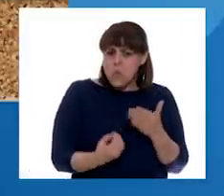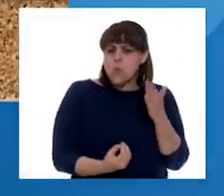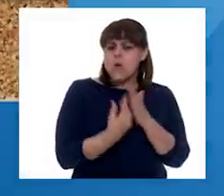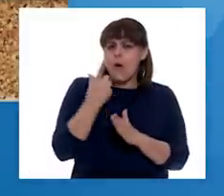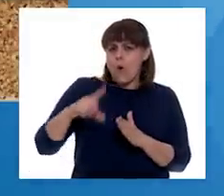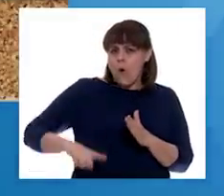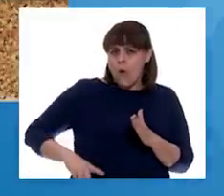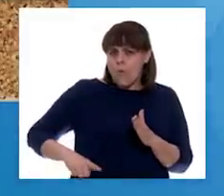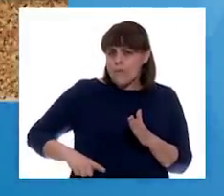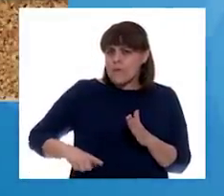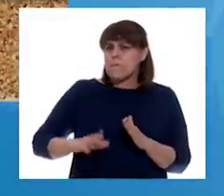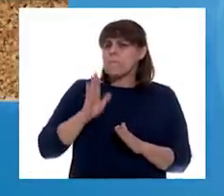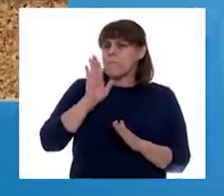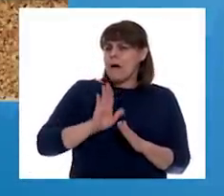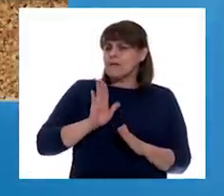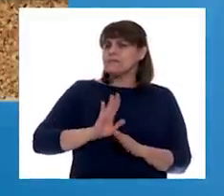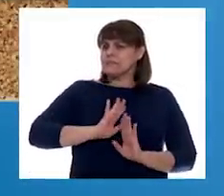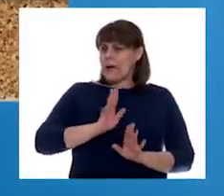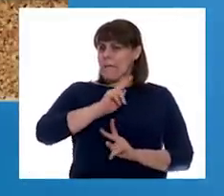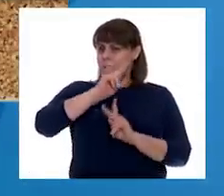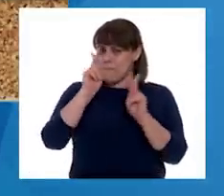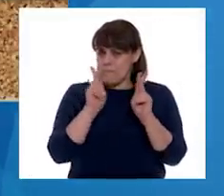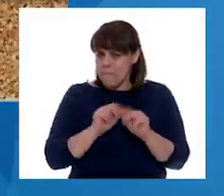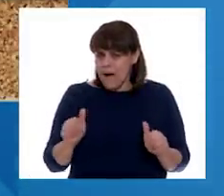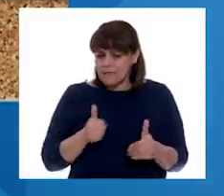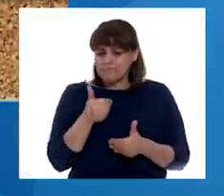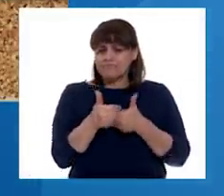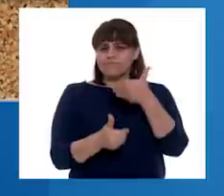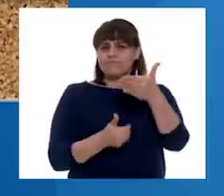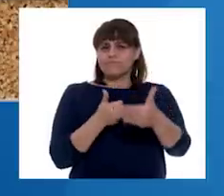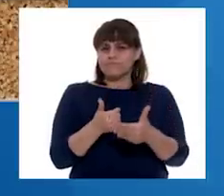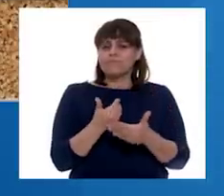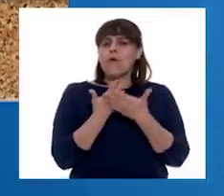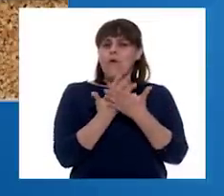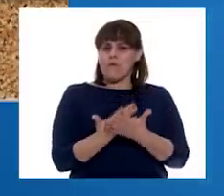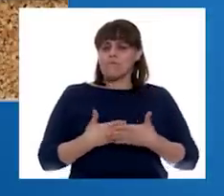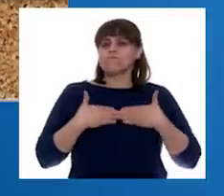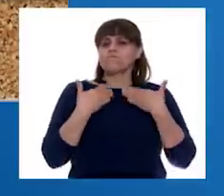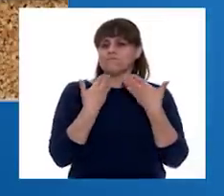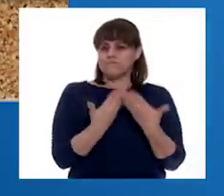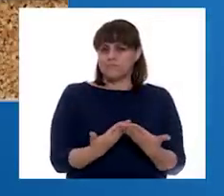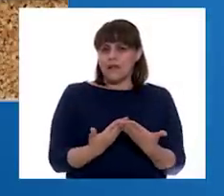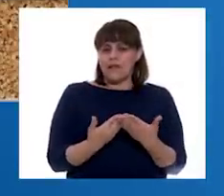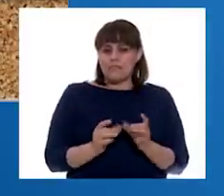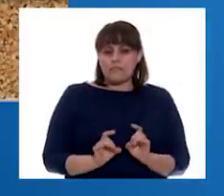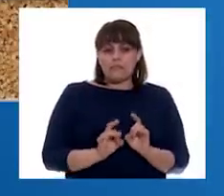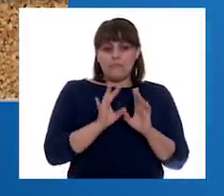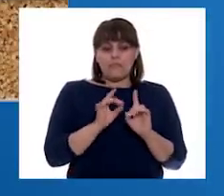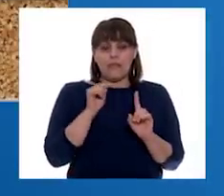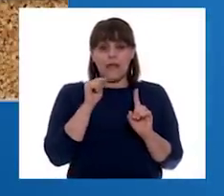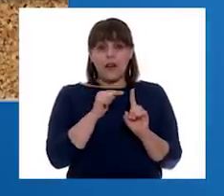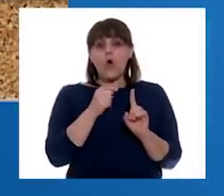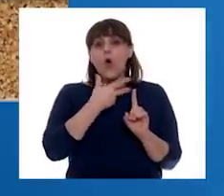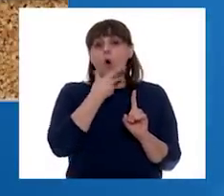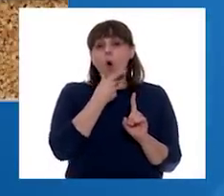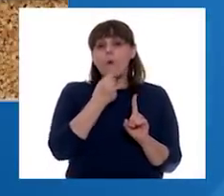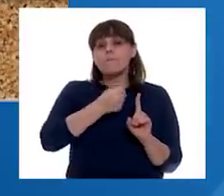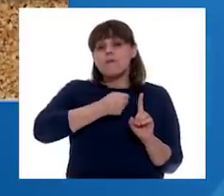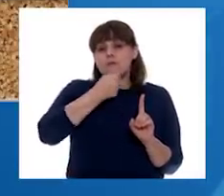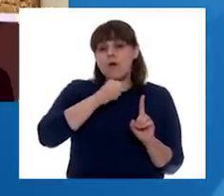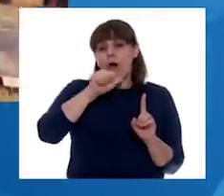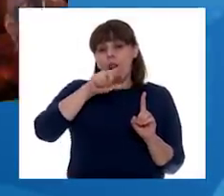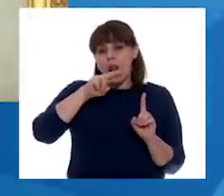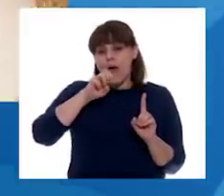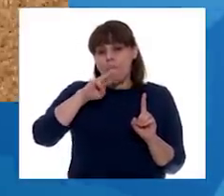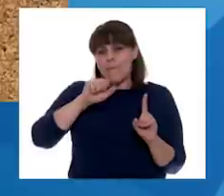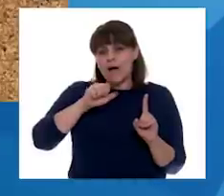promesa de paz, prosperidad y esperanza. Hasta que el viejo Lucas Alamán fallecería por su avanzada